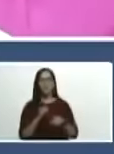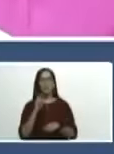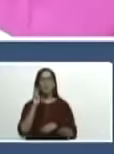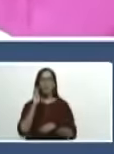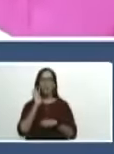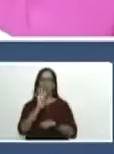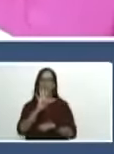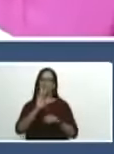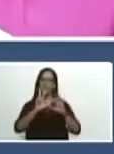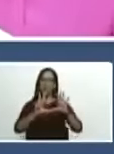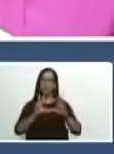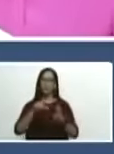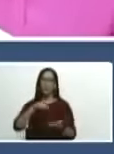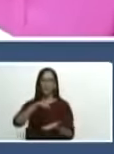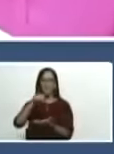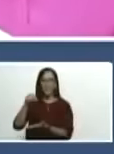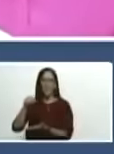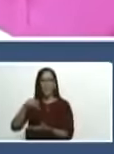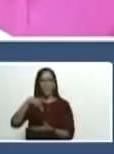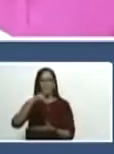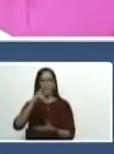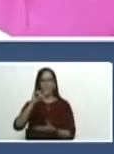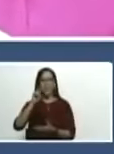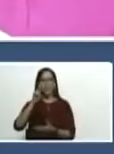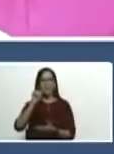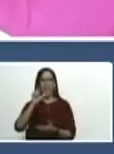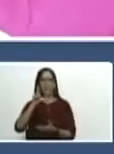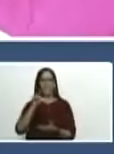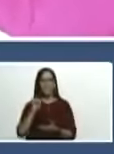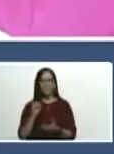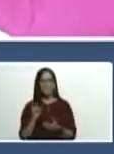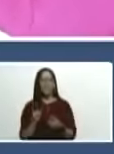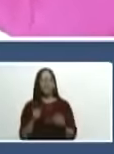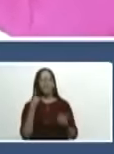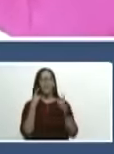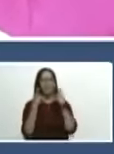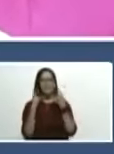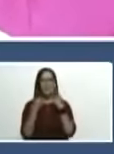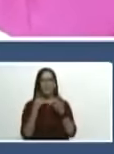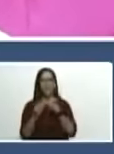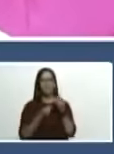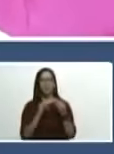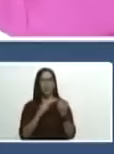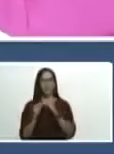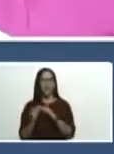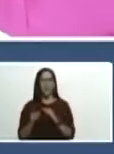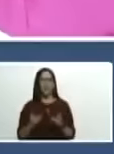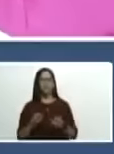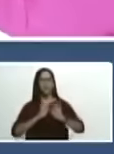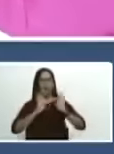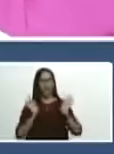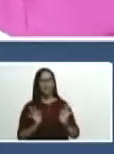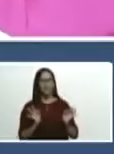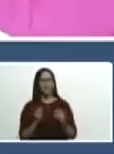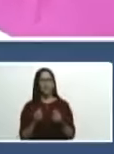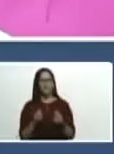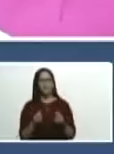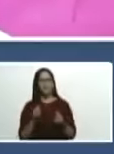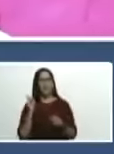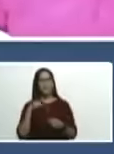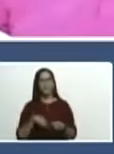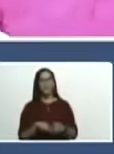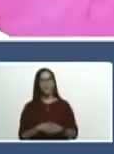48 mercales pedevales para reactivarlas como tiendas hecho en comuna. Eso va a ser una forma de comercializar